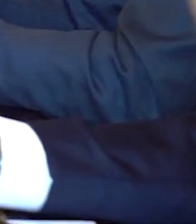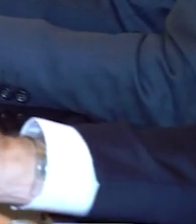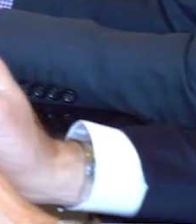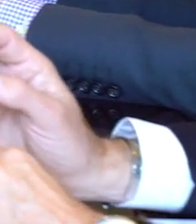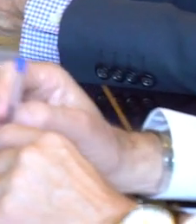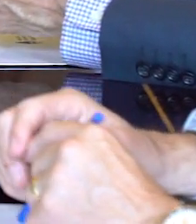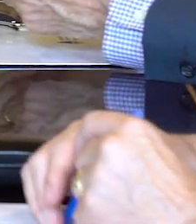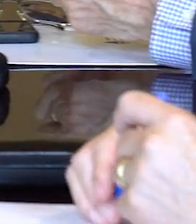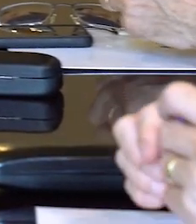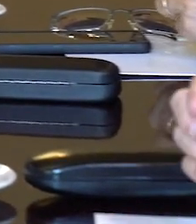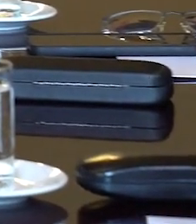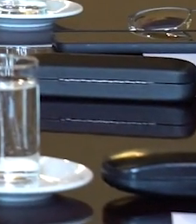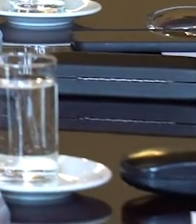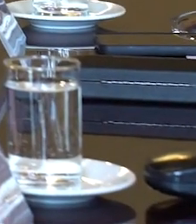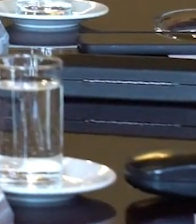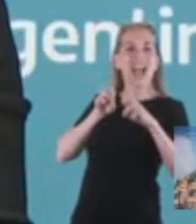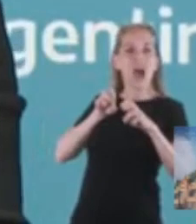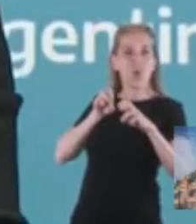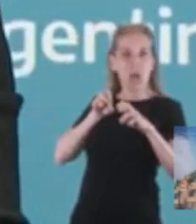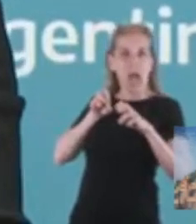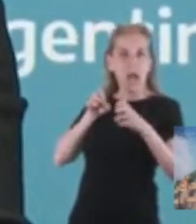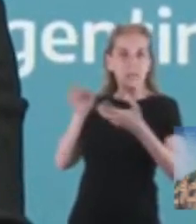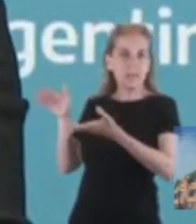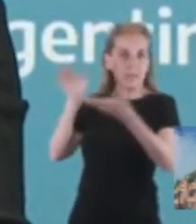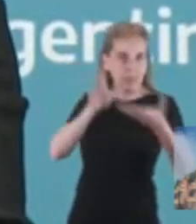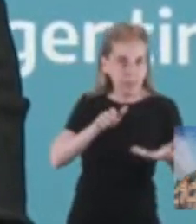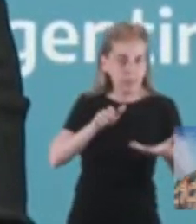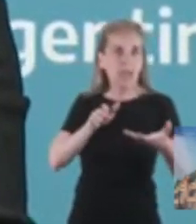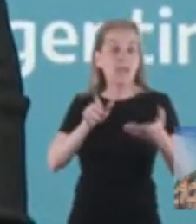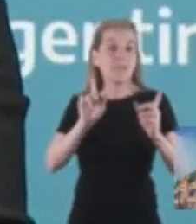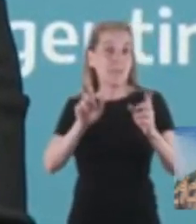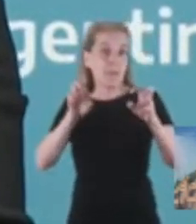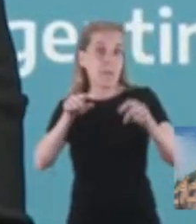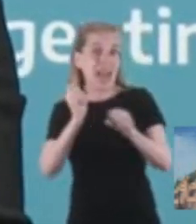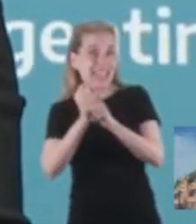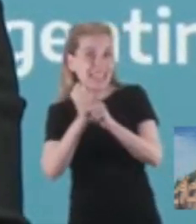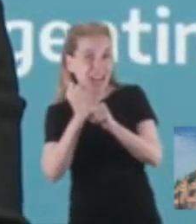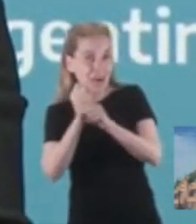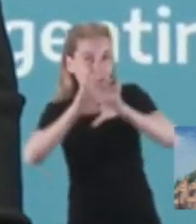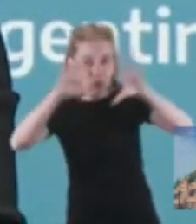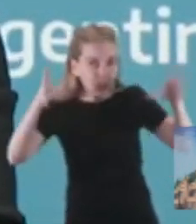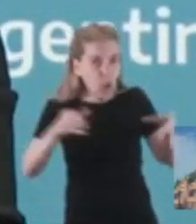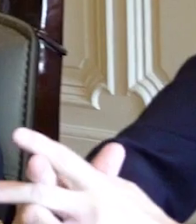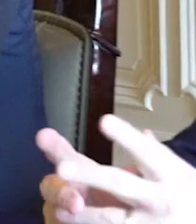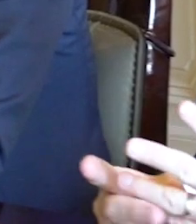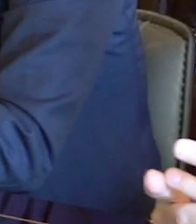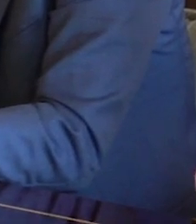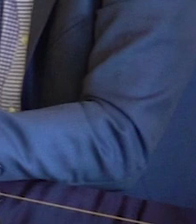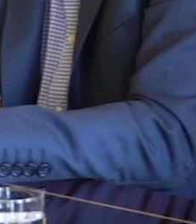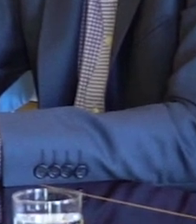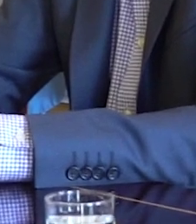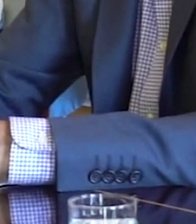apuntalar la inversión en el marco de este plan integral de trabajo obviamente en forma repito